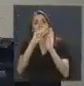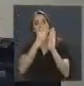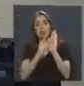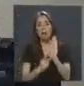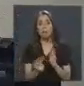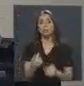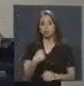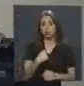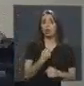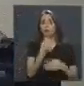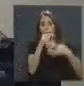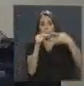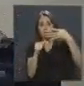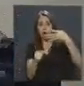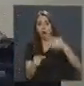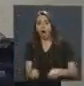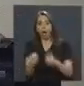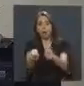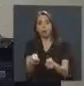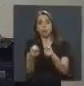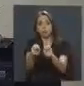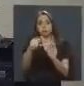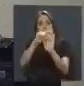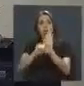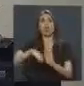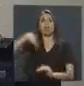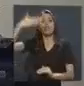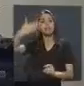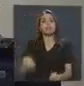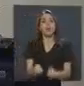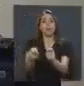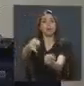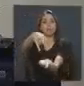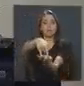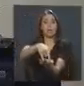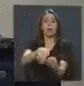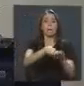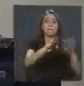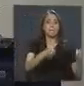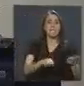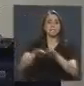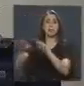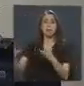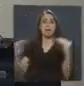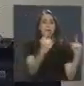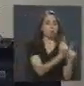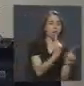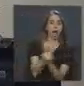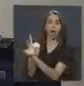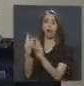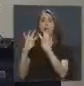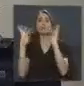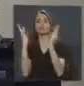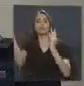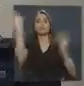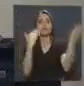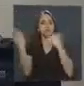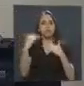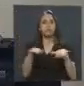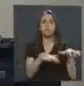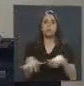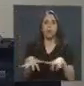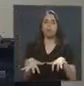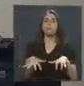yo mismo tengo varias indicaciones que presentaré en su momento. Se instalarán, me imagino, mesas de diálogo que correspondan con todos los actores involucrados, el movimiento